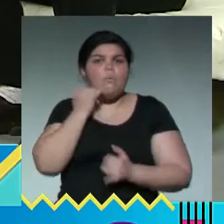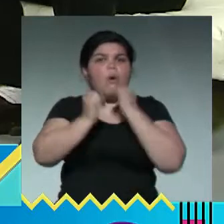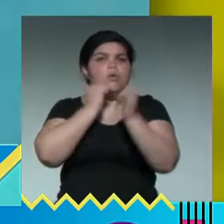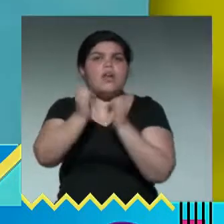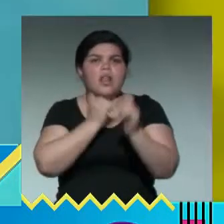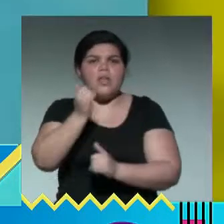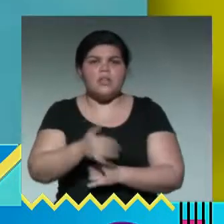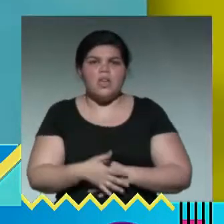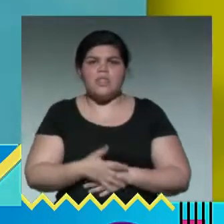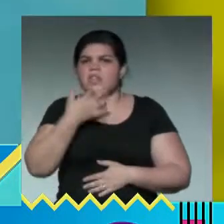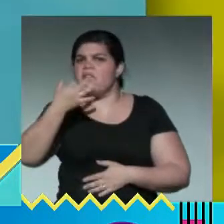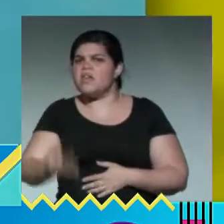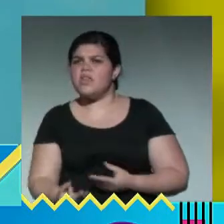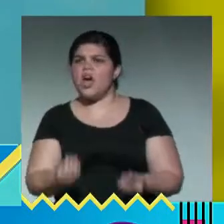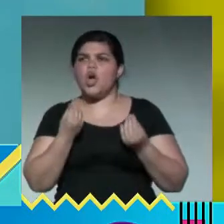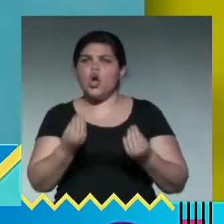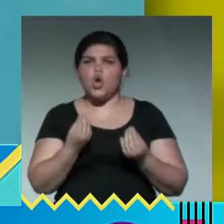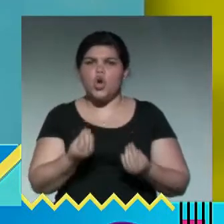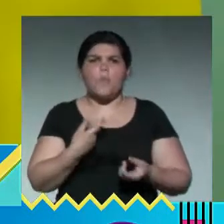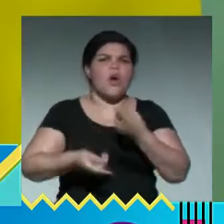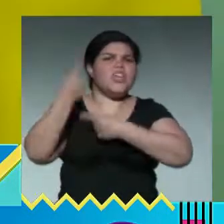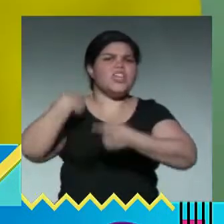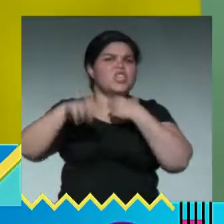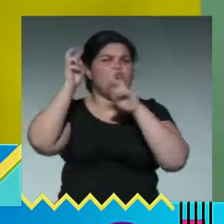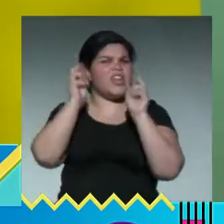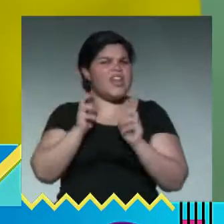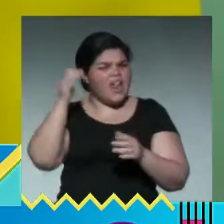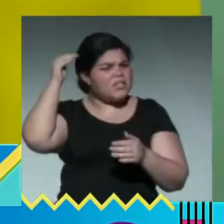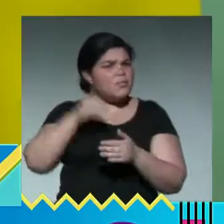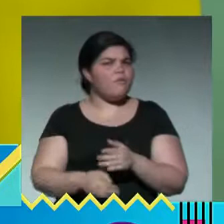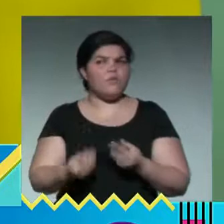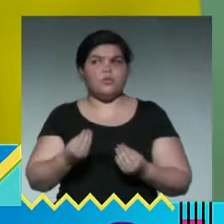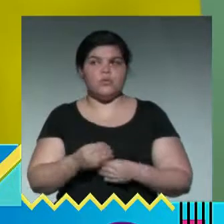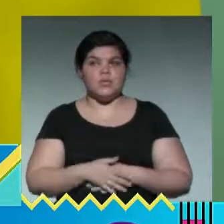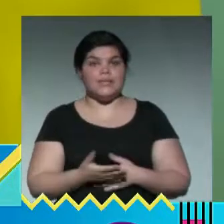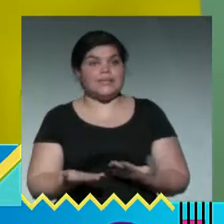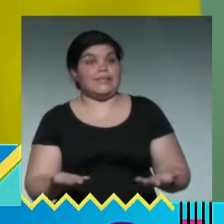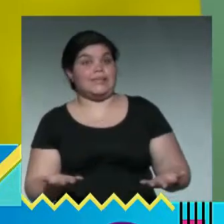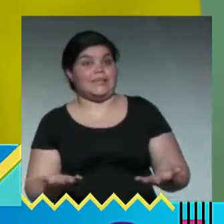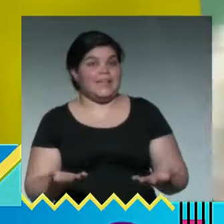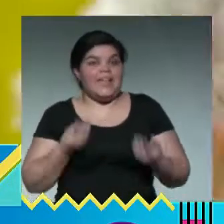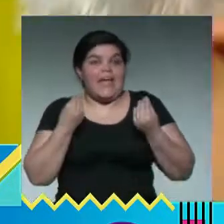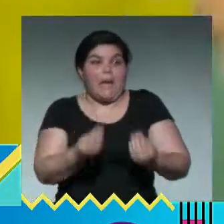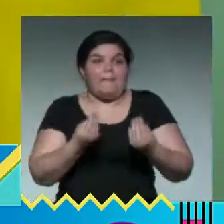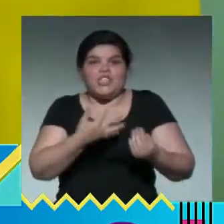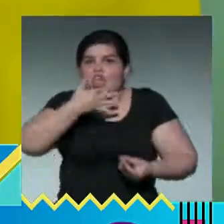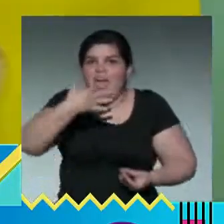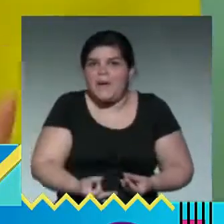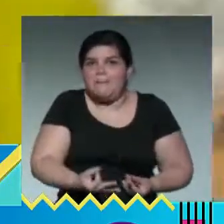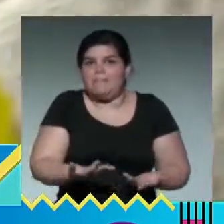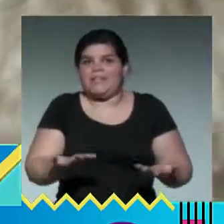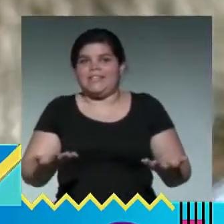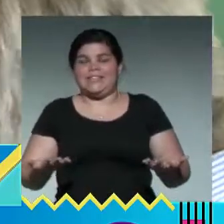pasó realmente, ¿no?, en esto de la revisión de la historia? A ver, el tema de decir qué pasó realmente entra en